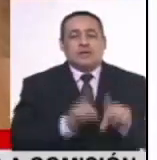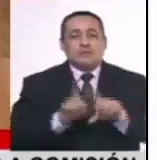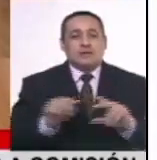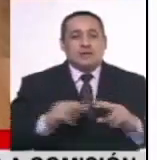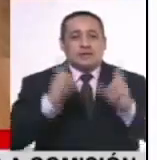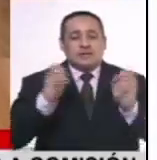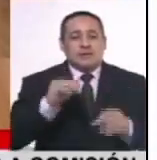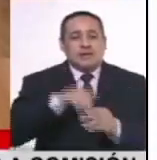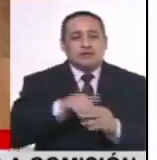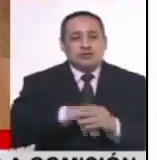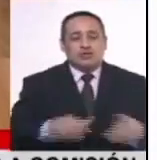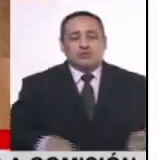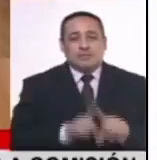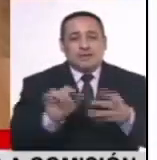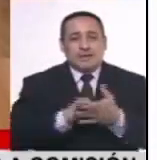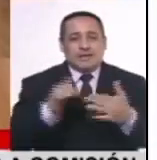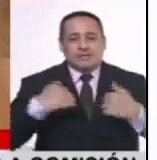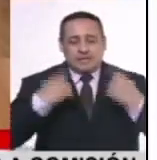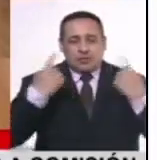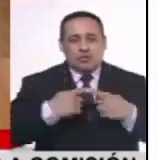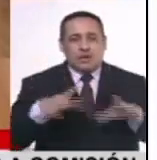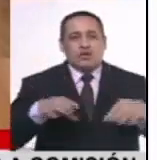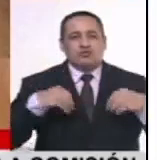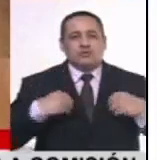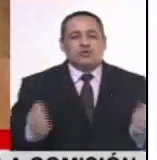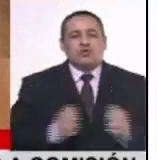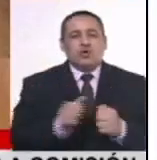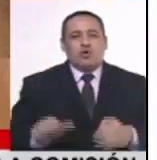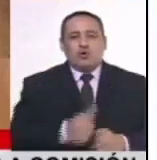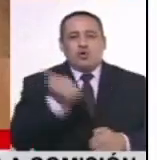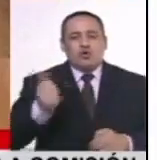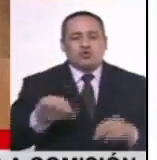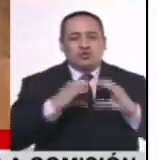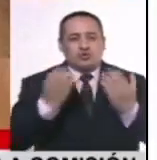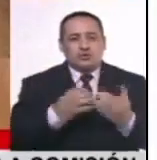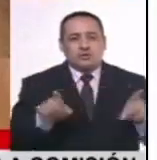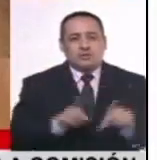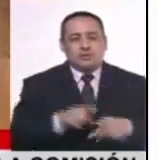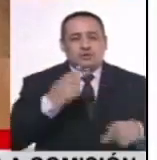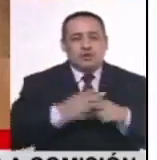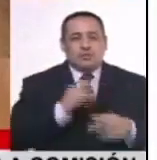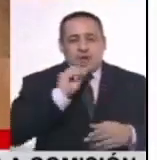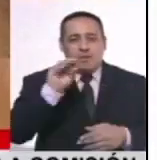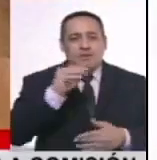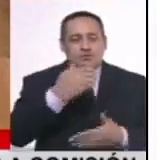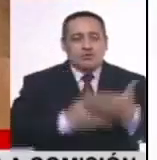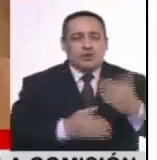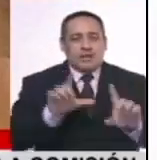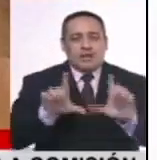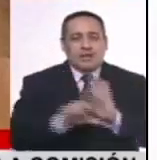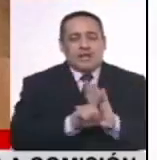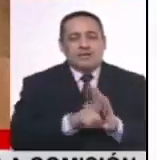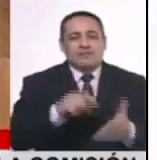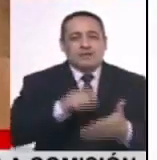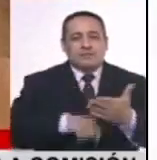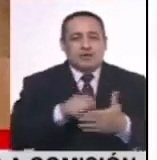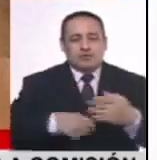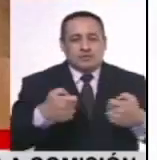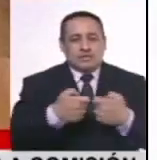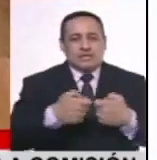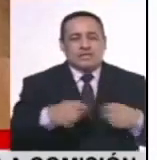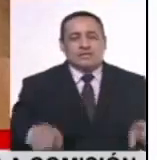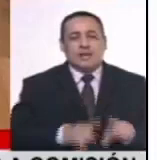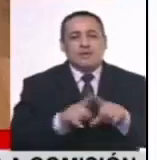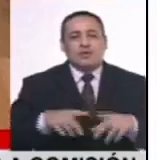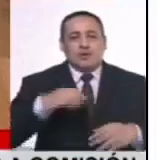de elección de la mesa directiva e instalación deberá ser asumido por otro congresista llamado por ley, firmado digitalmente por